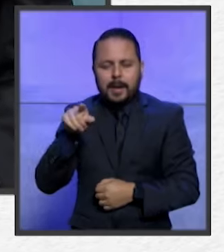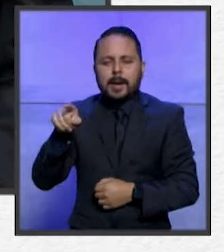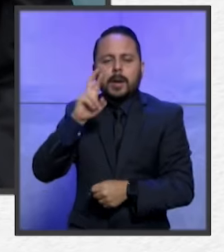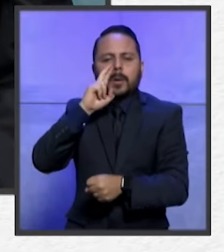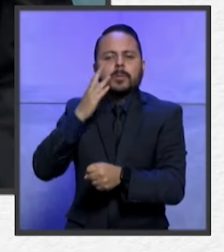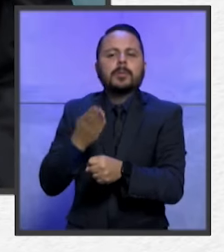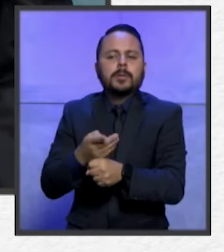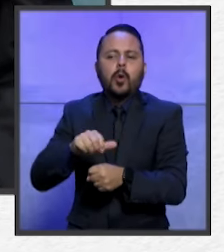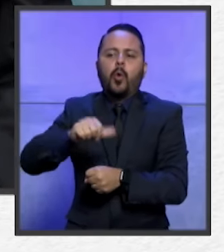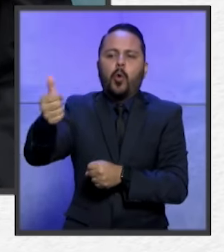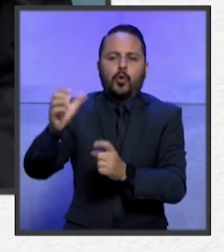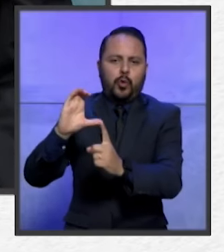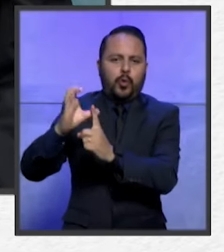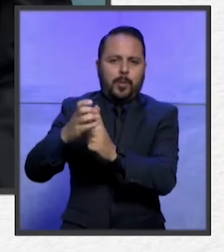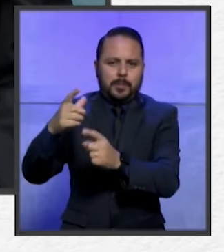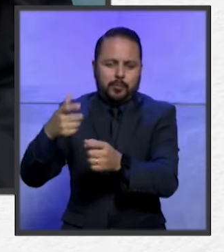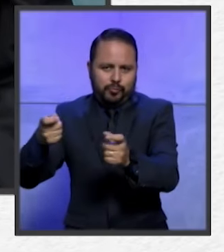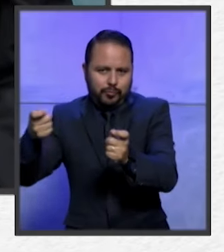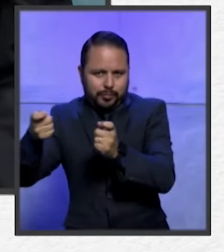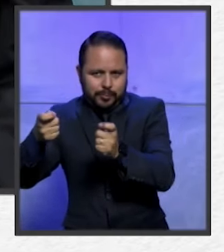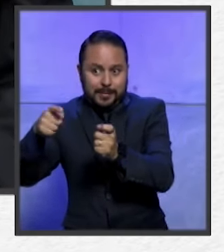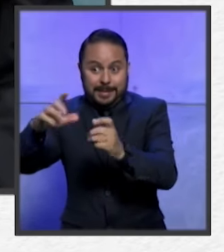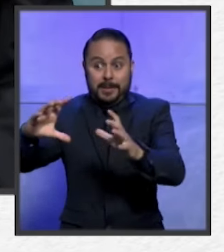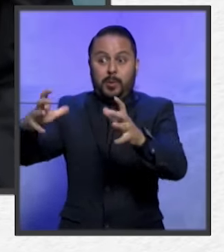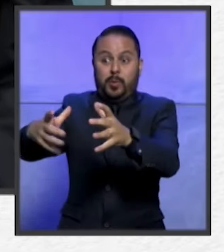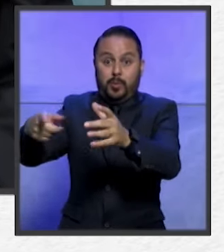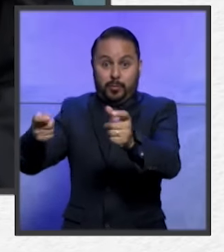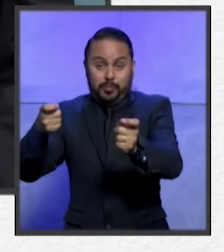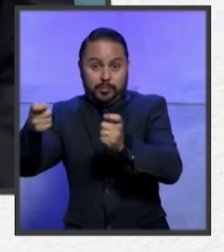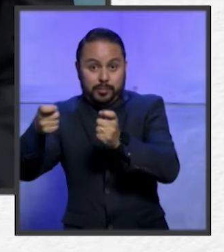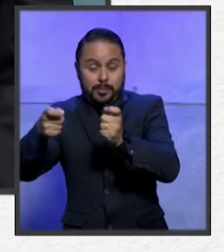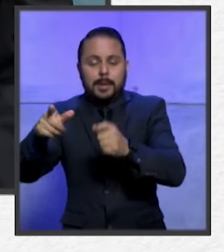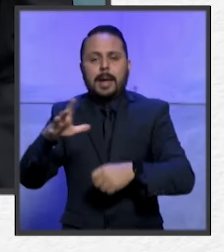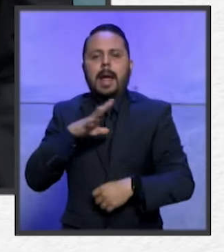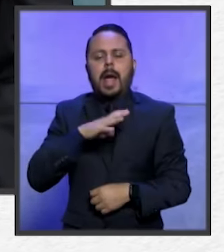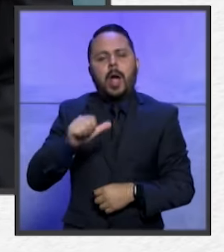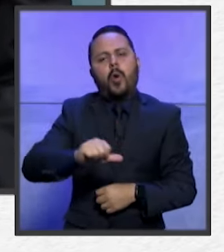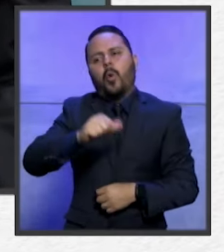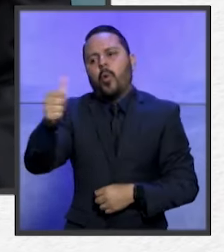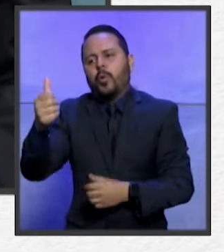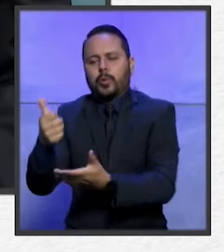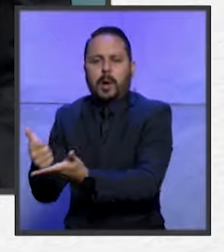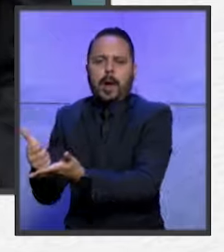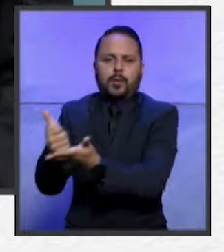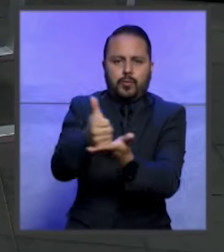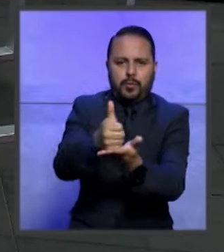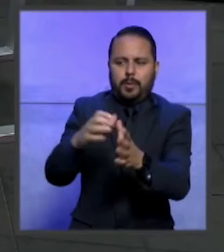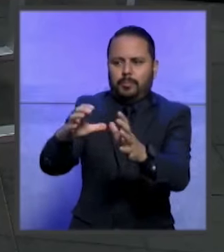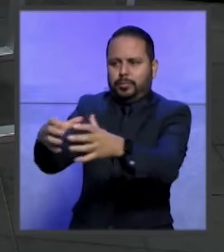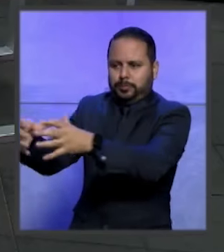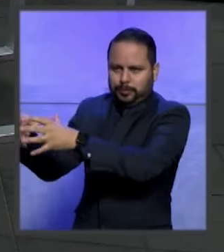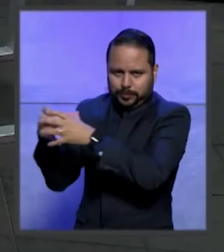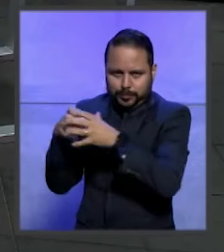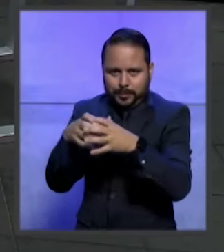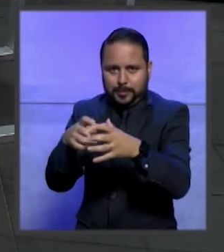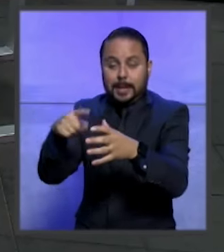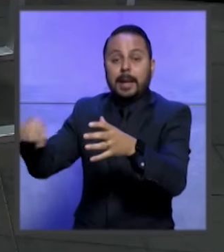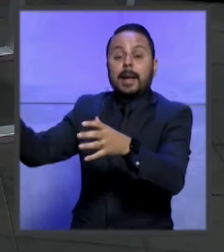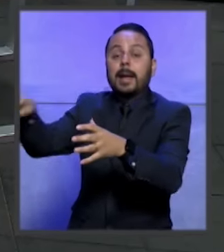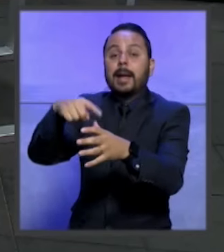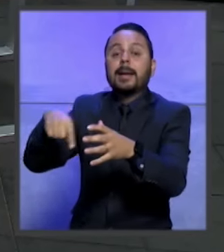encargan a la comisión de administración la comisión de administración tiene órganos auxiliares Y estos órganos